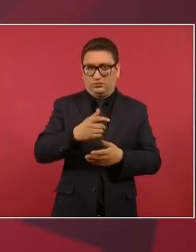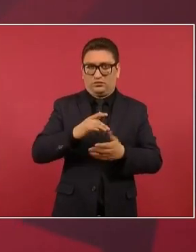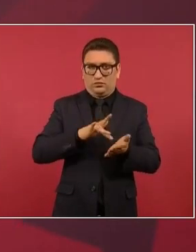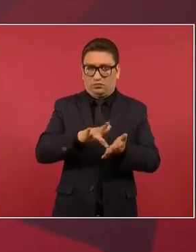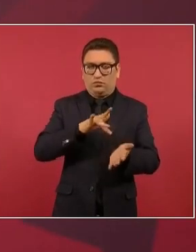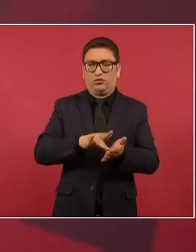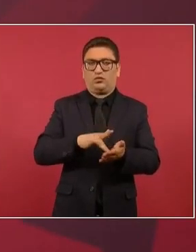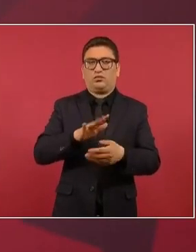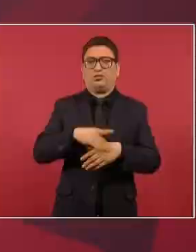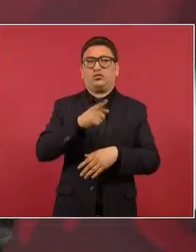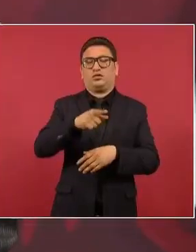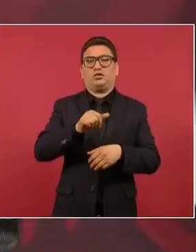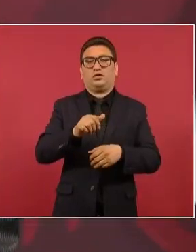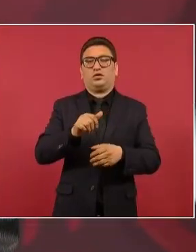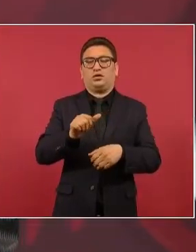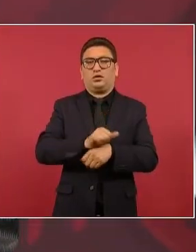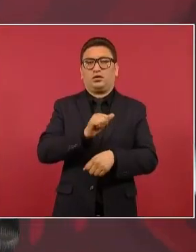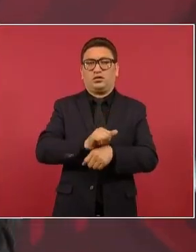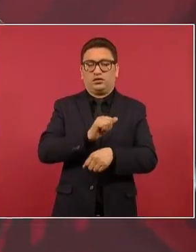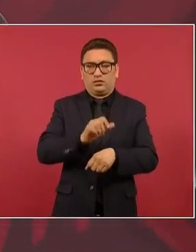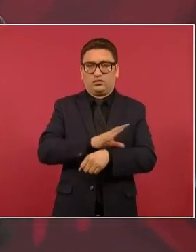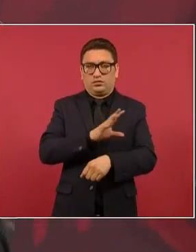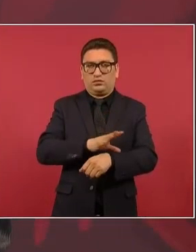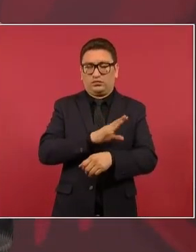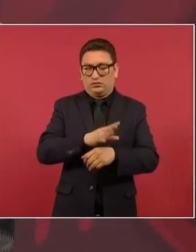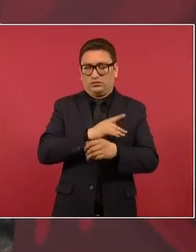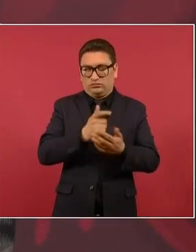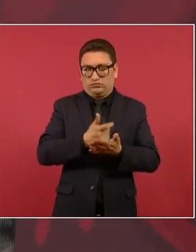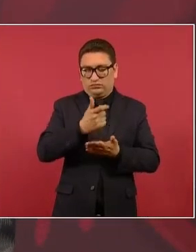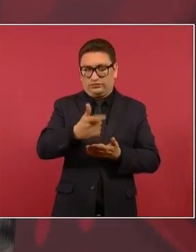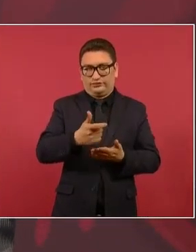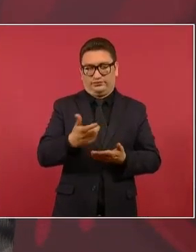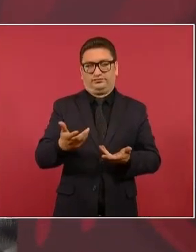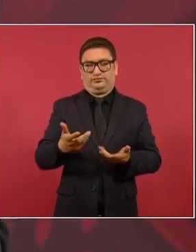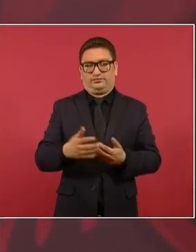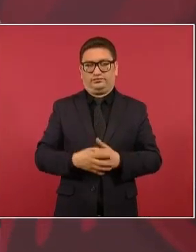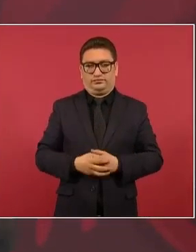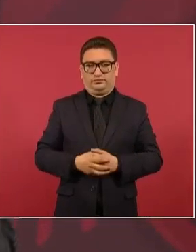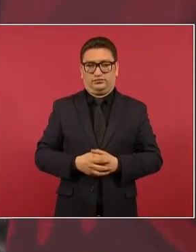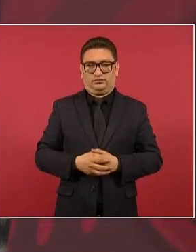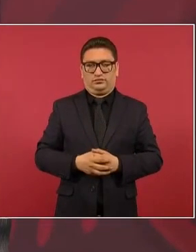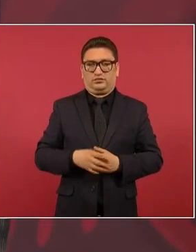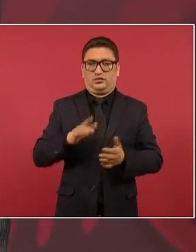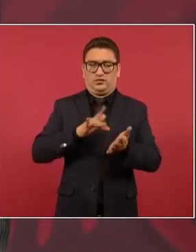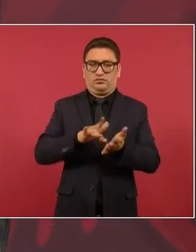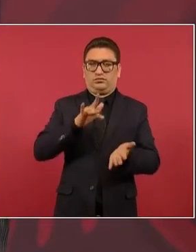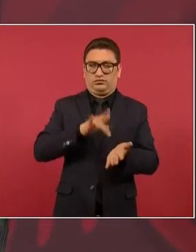por cada automóvil que fabrican un subsidio.